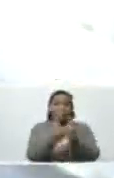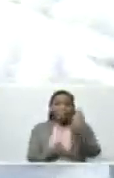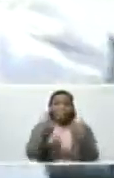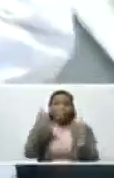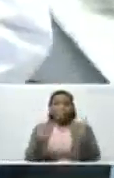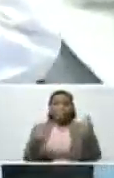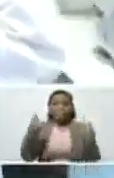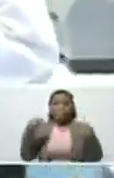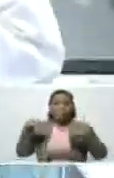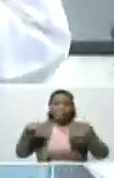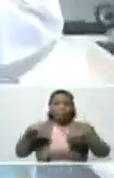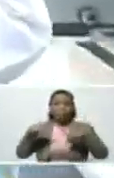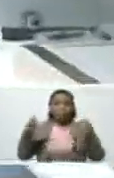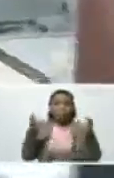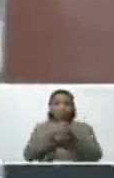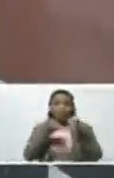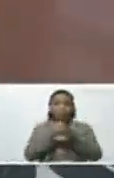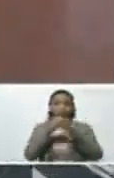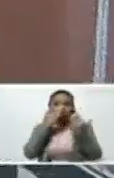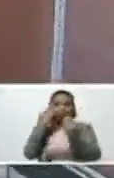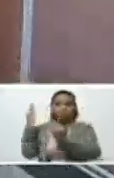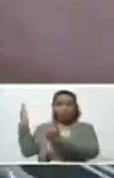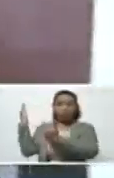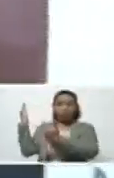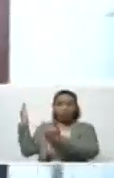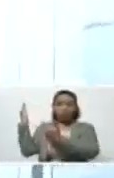es este equipo que usted ve acá.